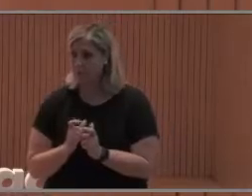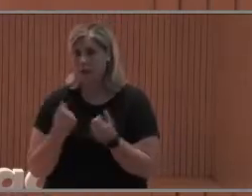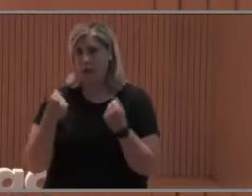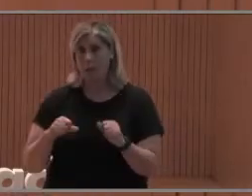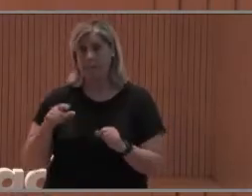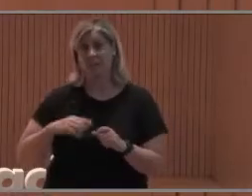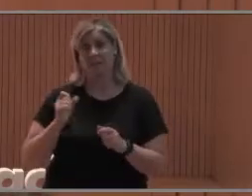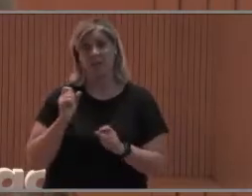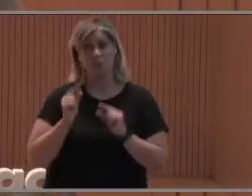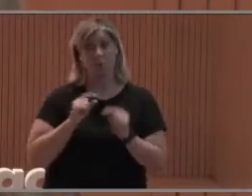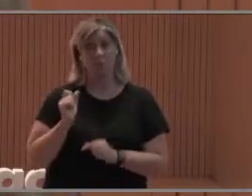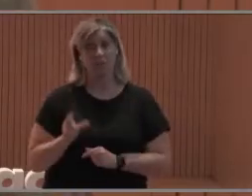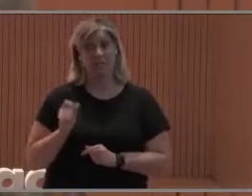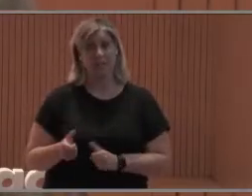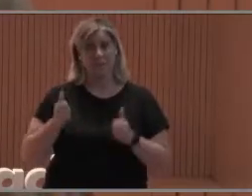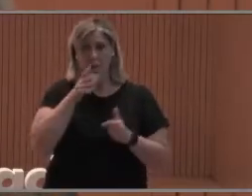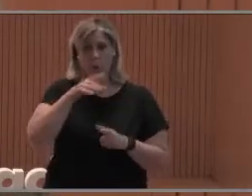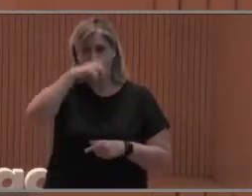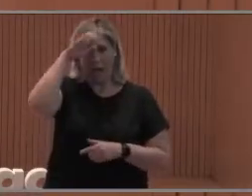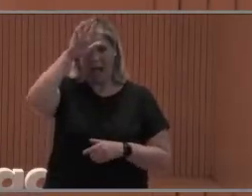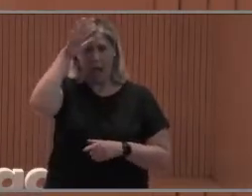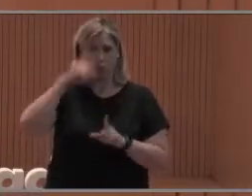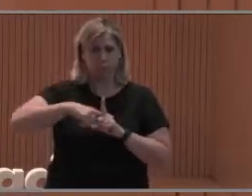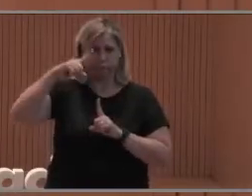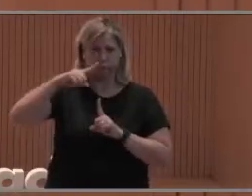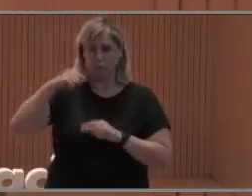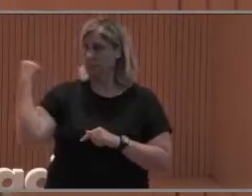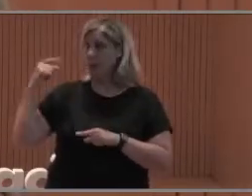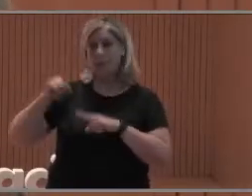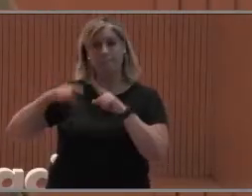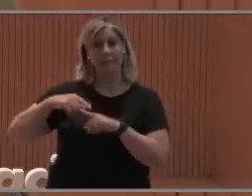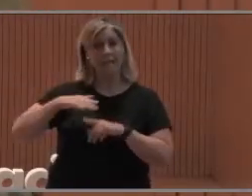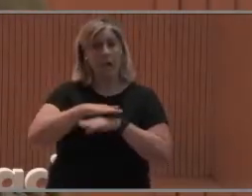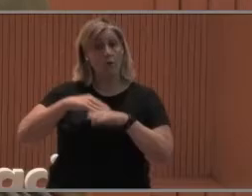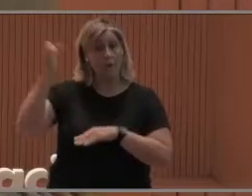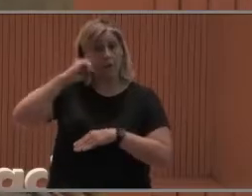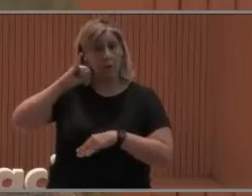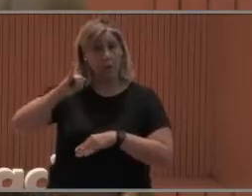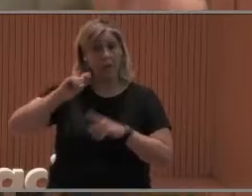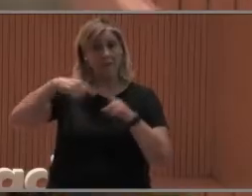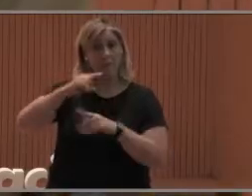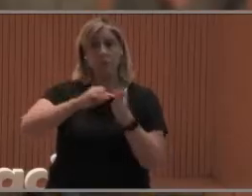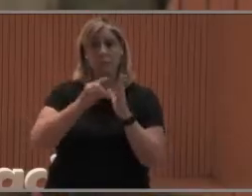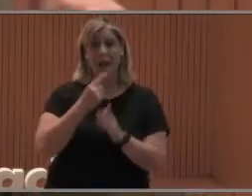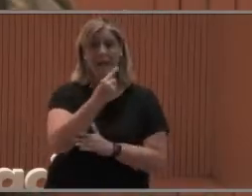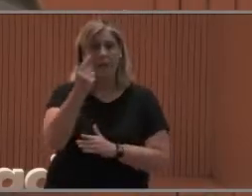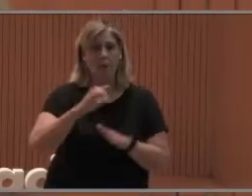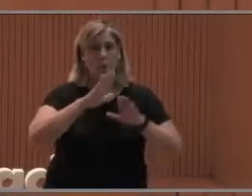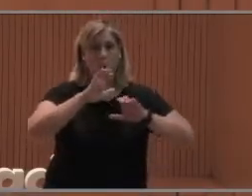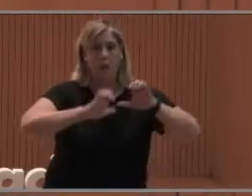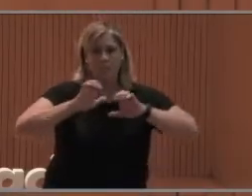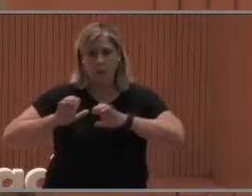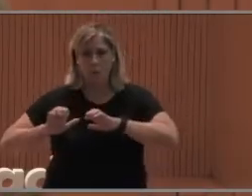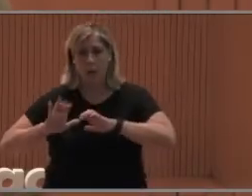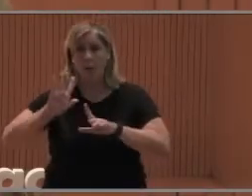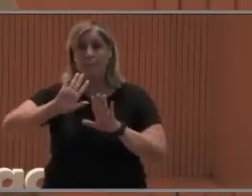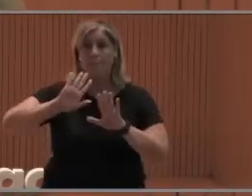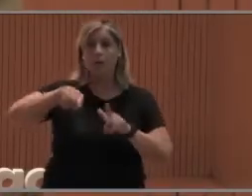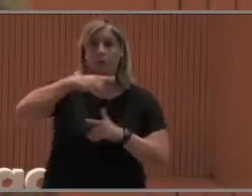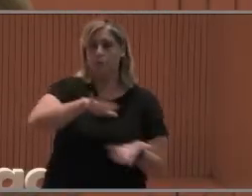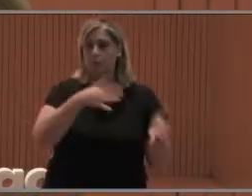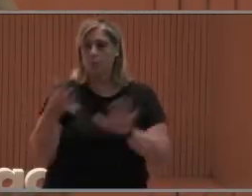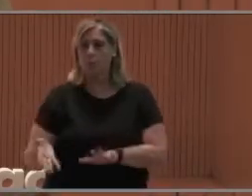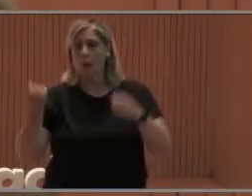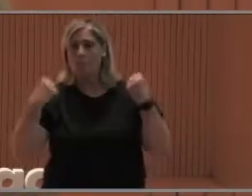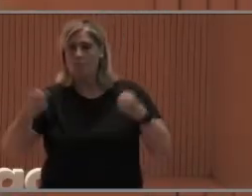frecuente. Aquí tenéis, por ejemplo, materiales del Gobierno de Aragón y luego cada uno de esos planes se evalúa, pero deben trasladarse a la práctica. Aquí tenéis, por